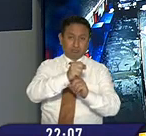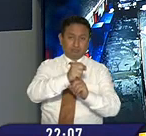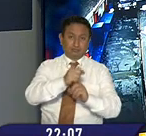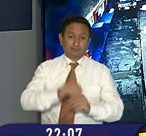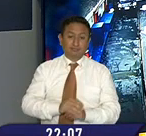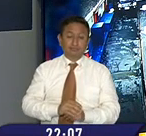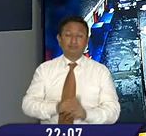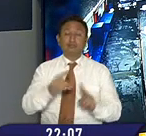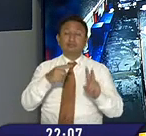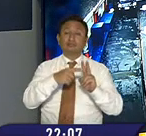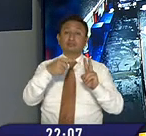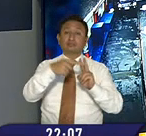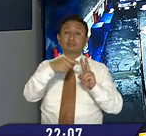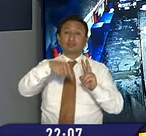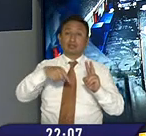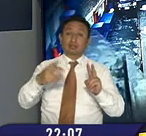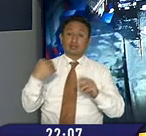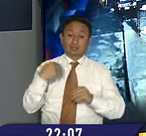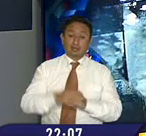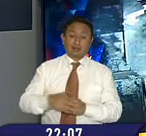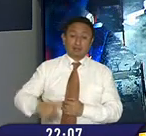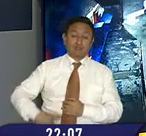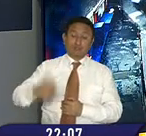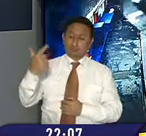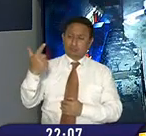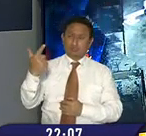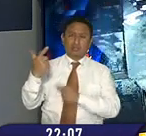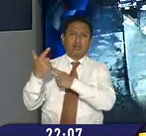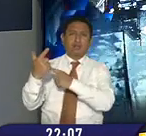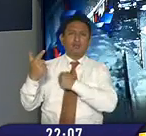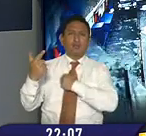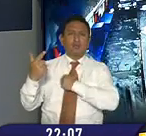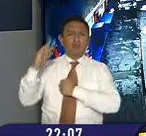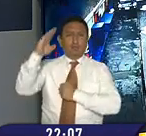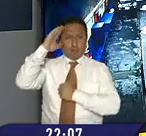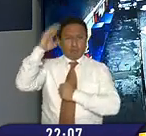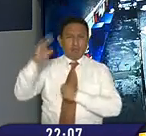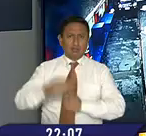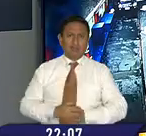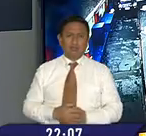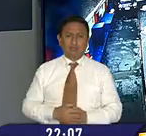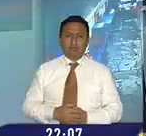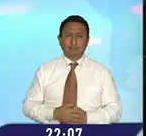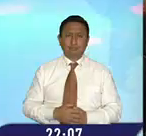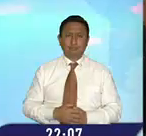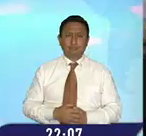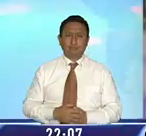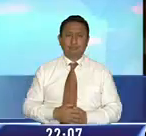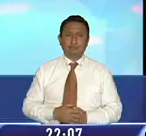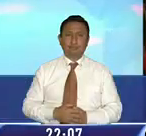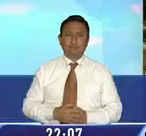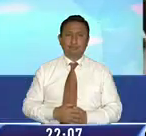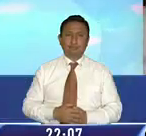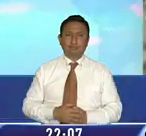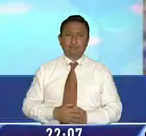Los sospechosos usaban un arma de dotación policial para cometer los atracos.